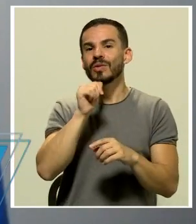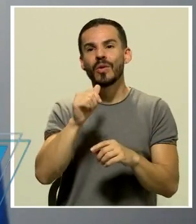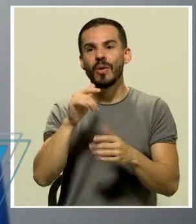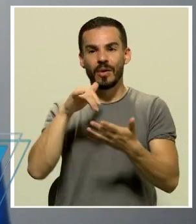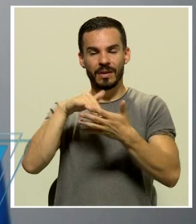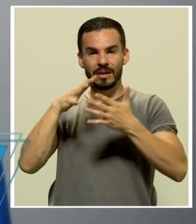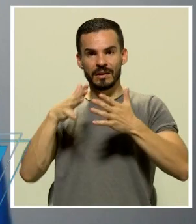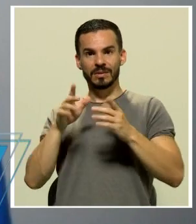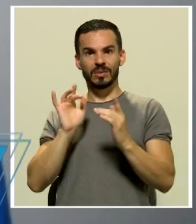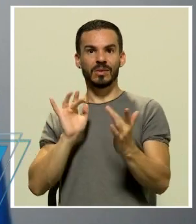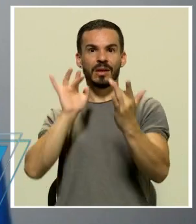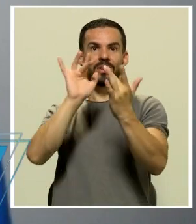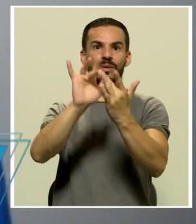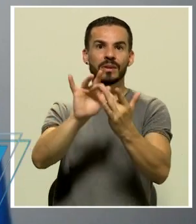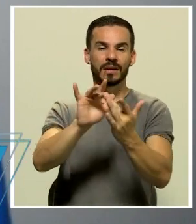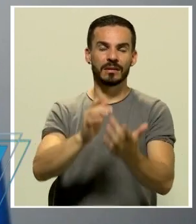educativos.